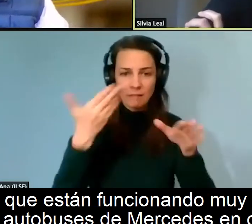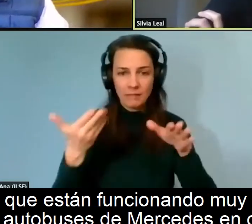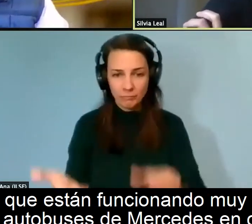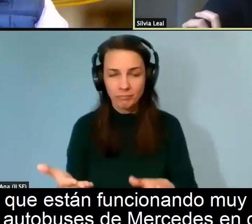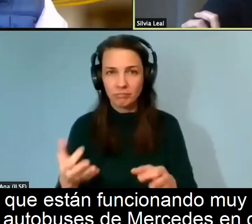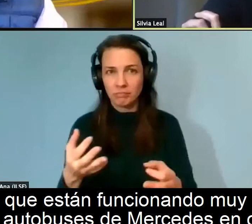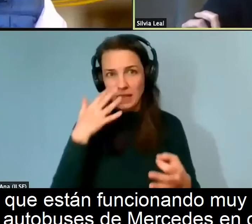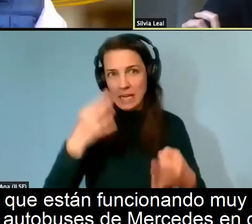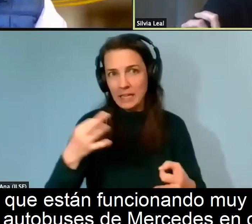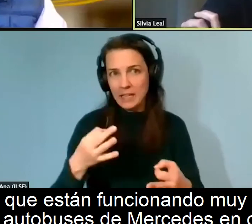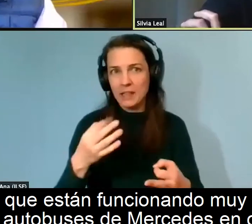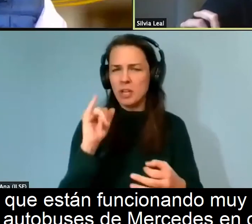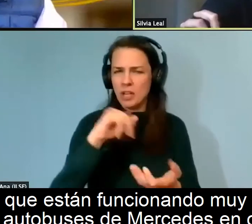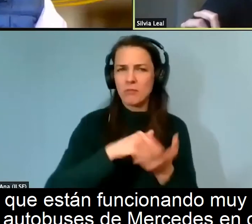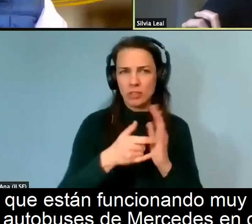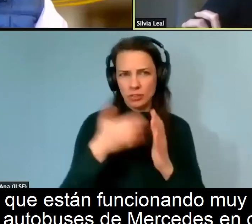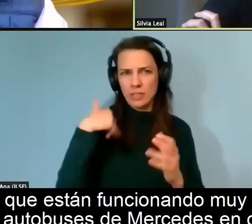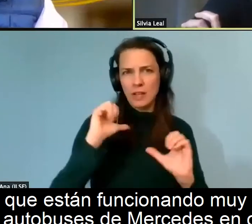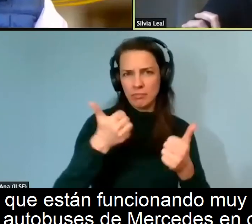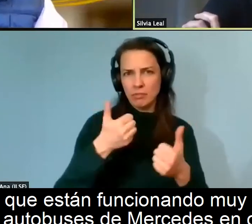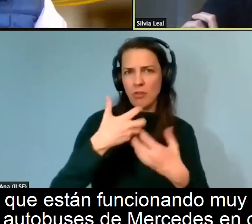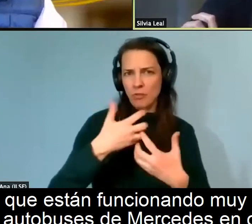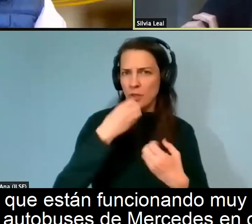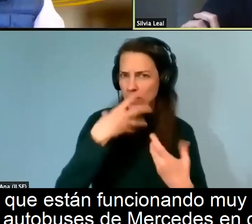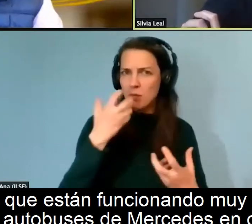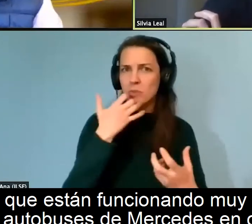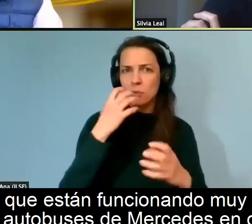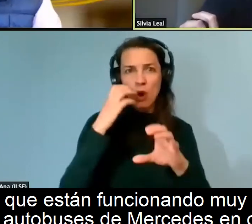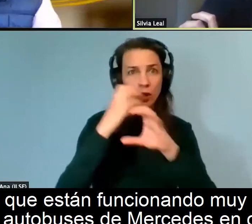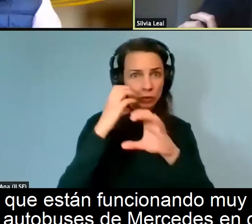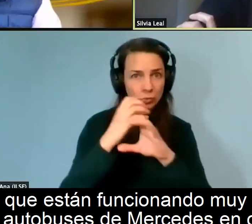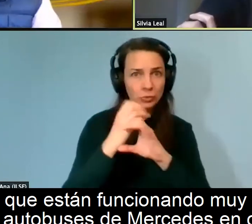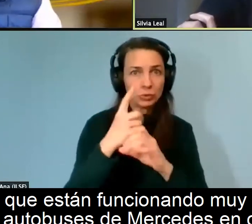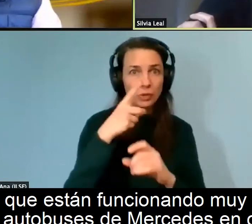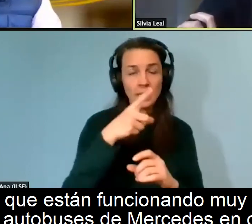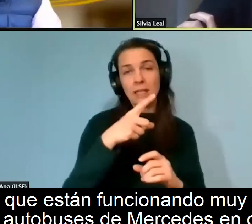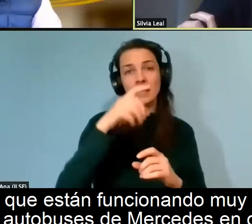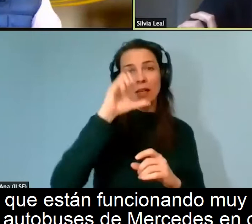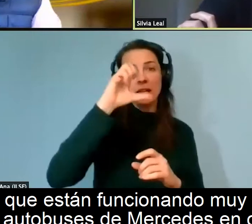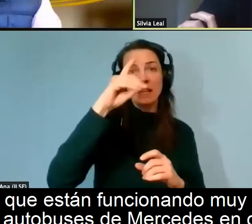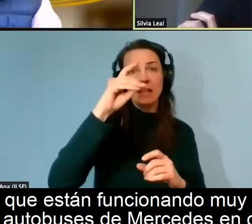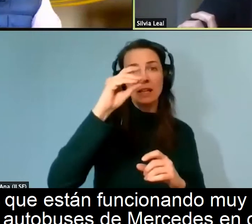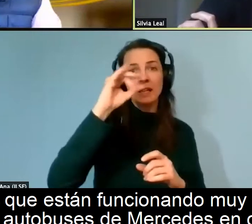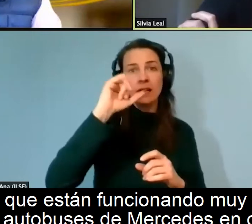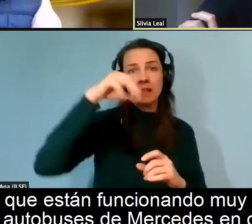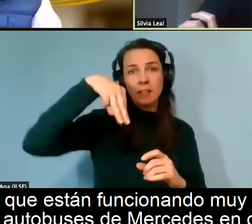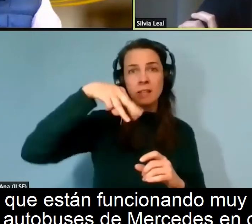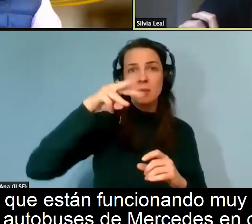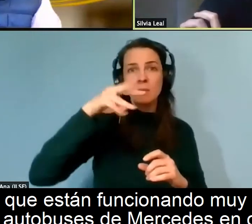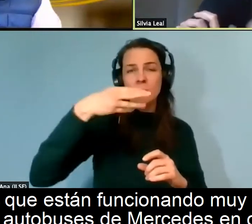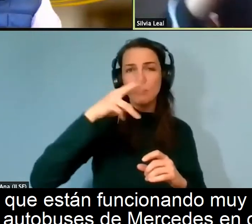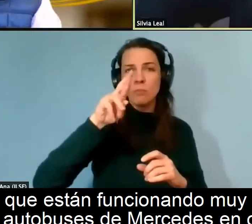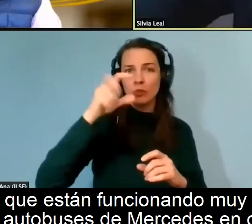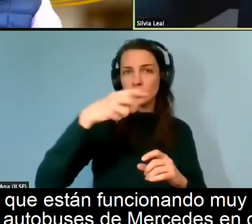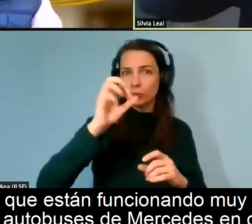hay proyectos ya que están funcionando muy bien, por ejemplo, de autobuses en Edimburgo, bueno, hay